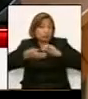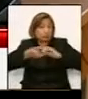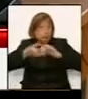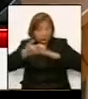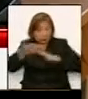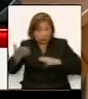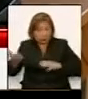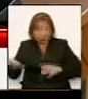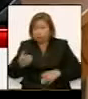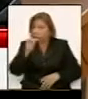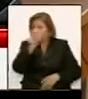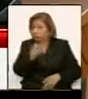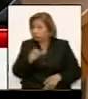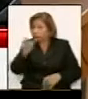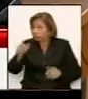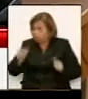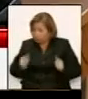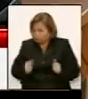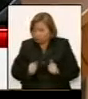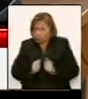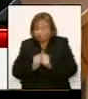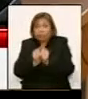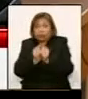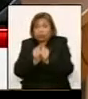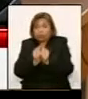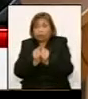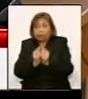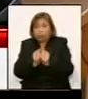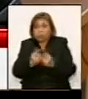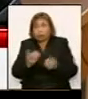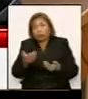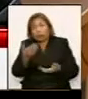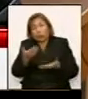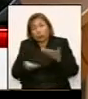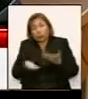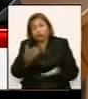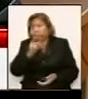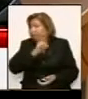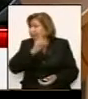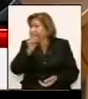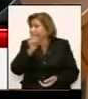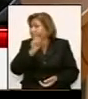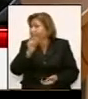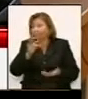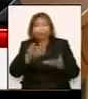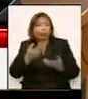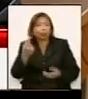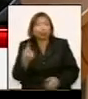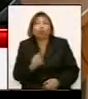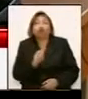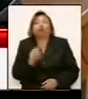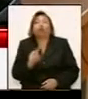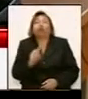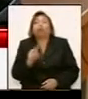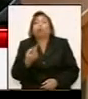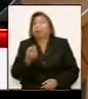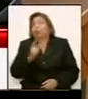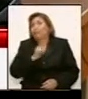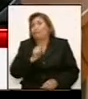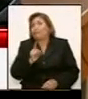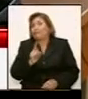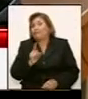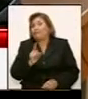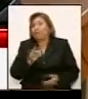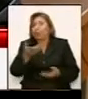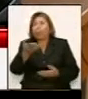sientan que están acompañadas y que tienen opciones pero por supuesto que no creemos que lo debemos hacer solos y lo ponemos una presentación